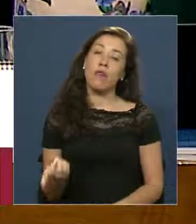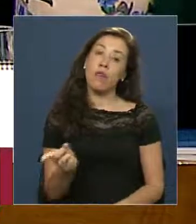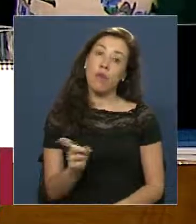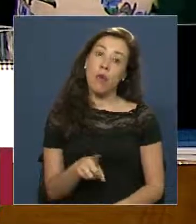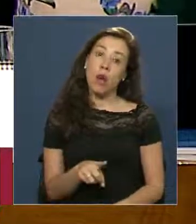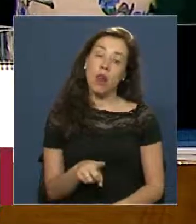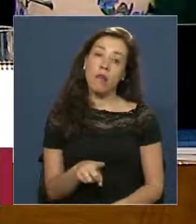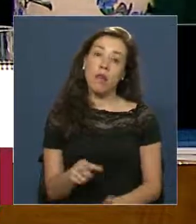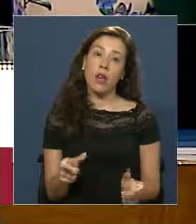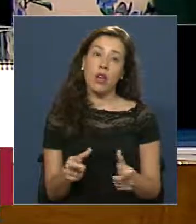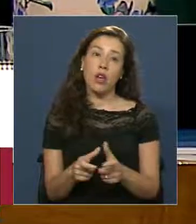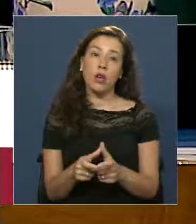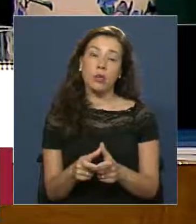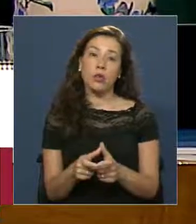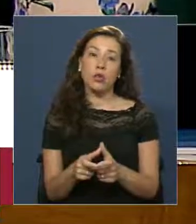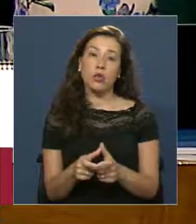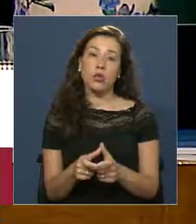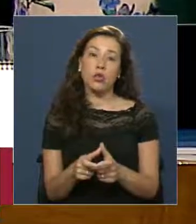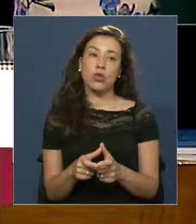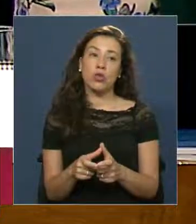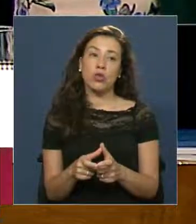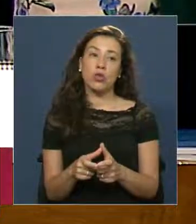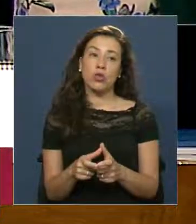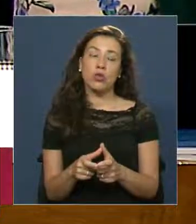a comisión para las...